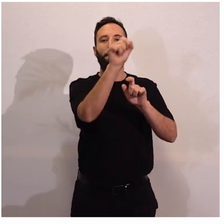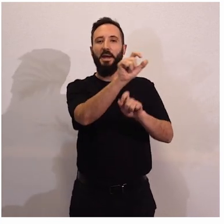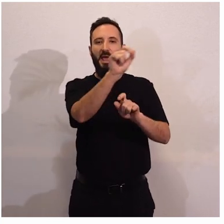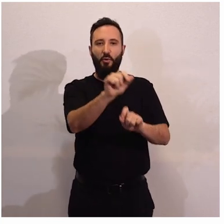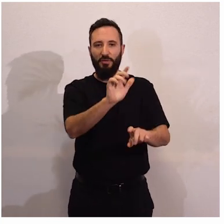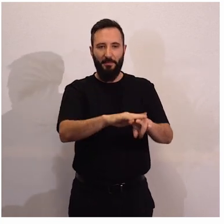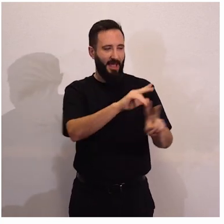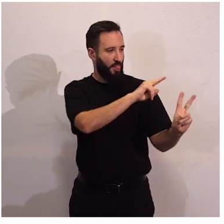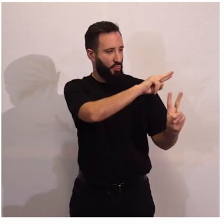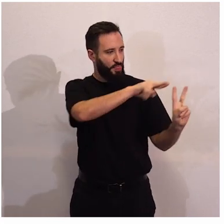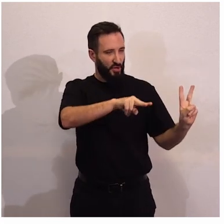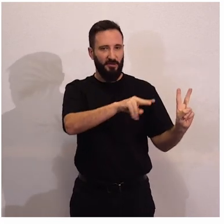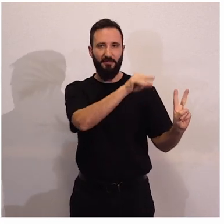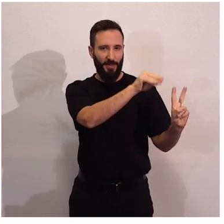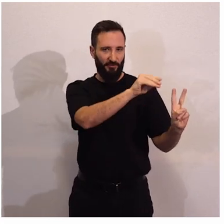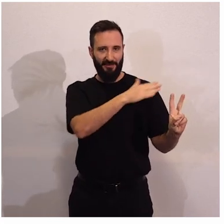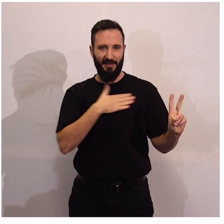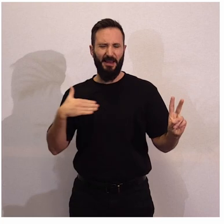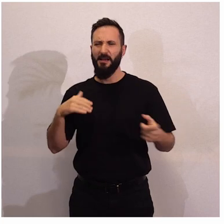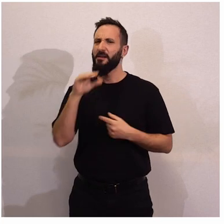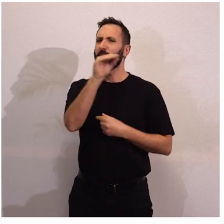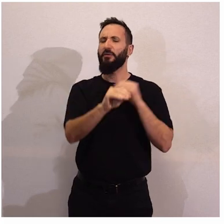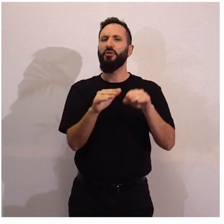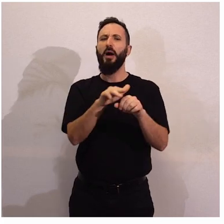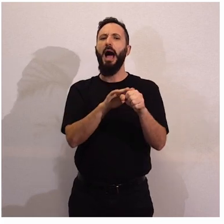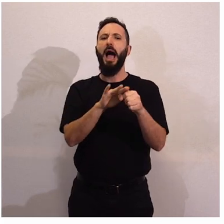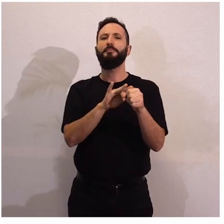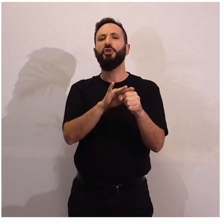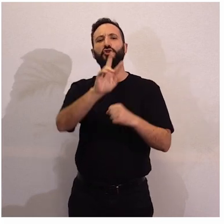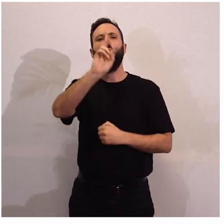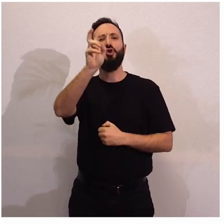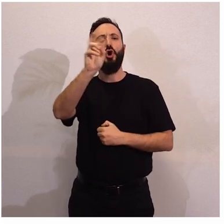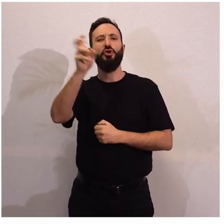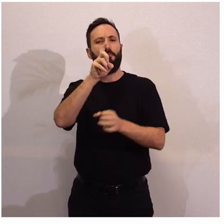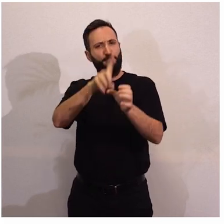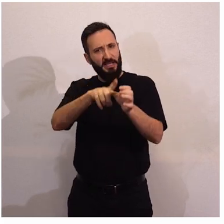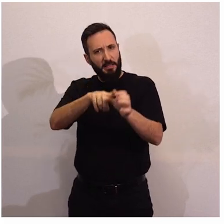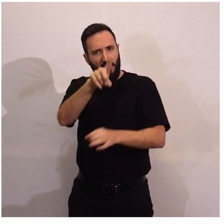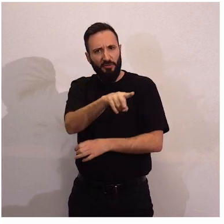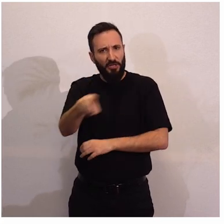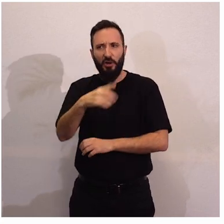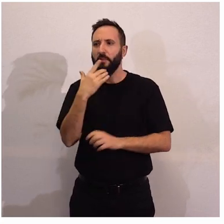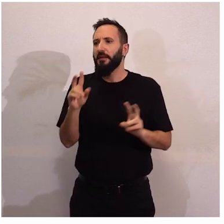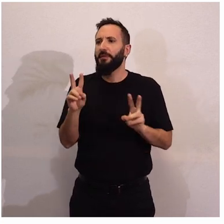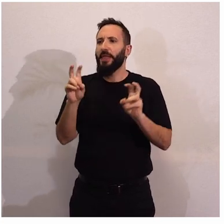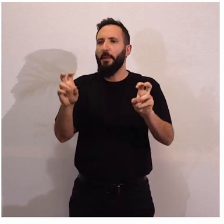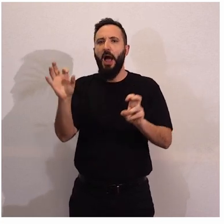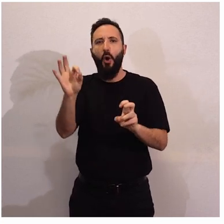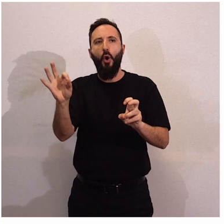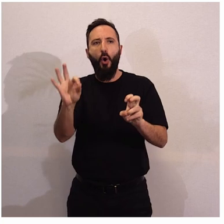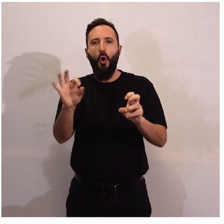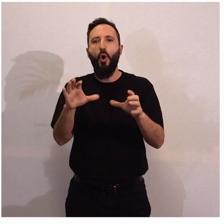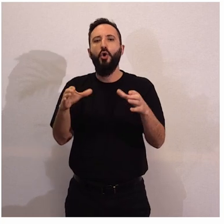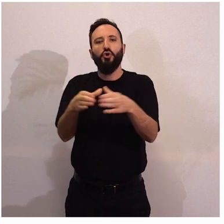para las dos. ¿Participáis en otros ámbitos? ¿Sois activistas de otros temas o formáis parte de